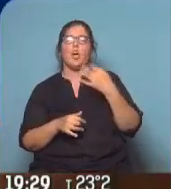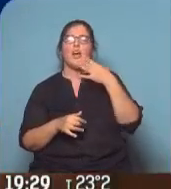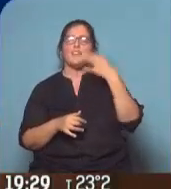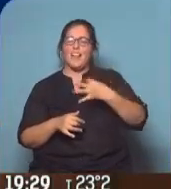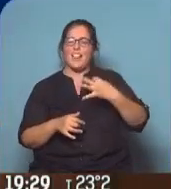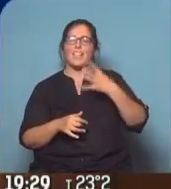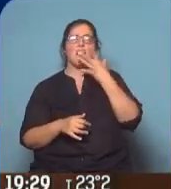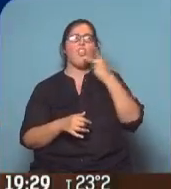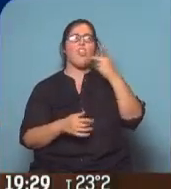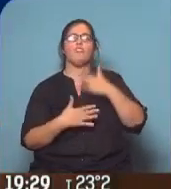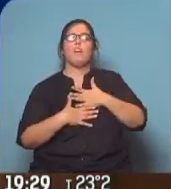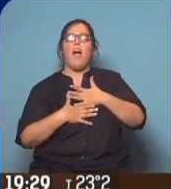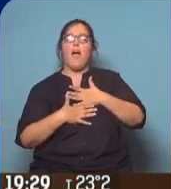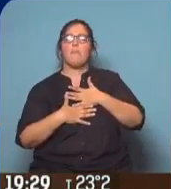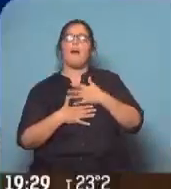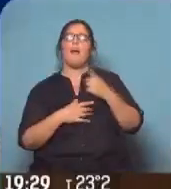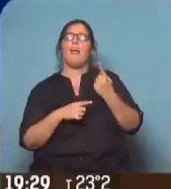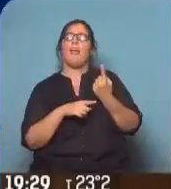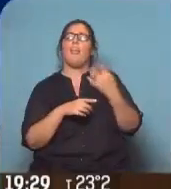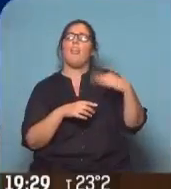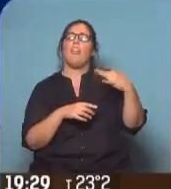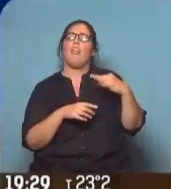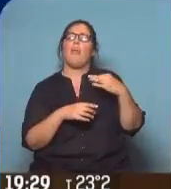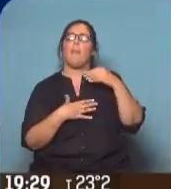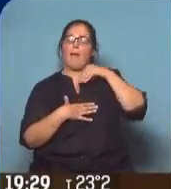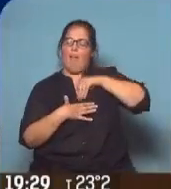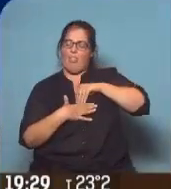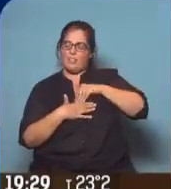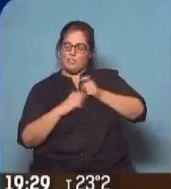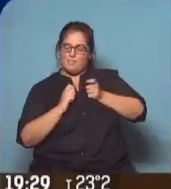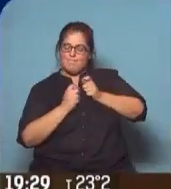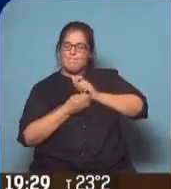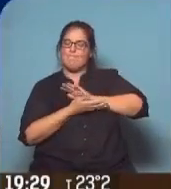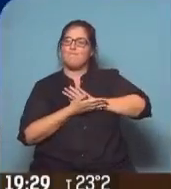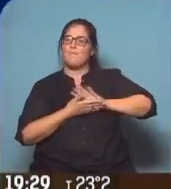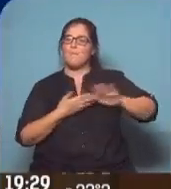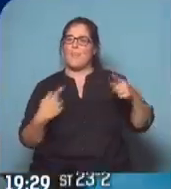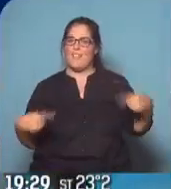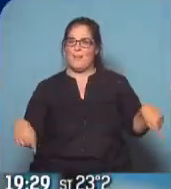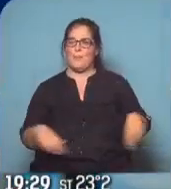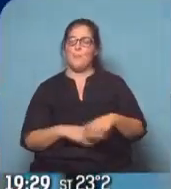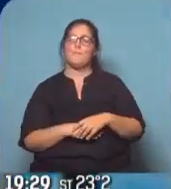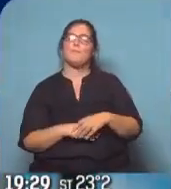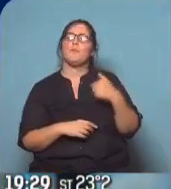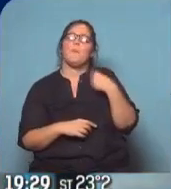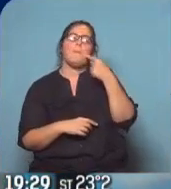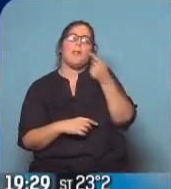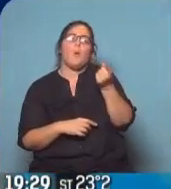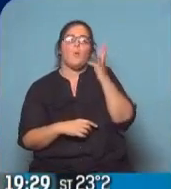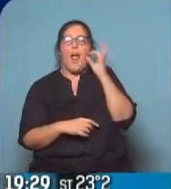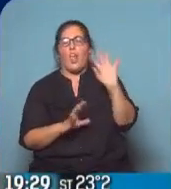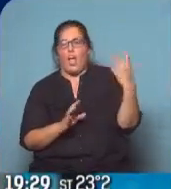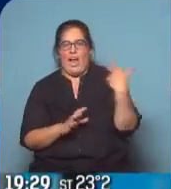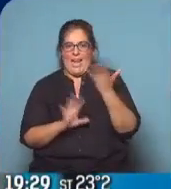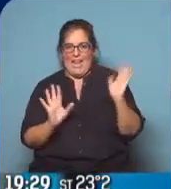que nos ama debe renovarnos muy interiormente a todos voy a afrontar algo tal vez un poco más amplio que tiene